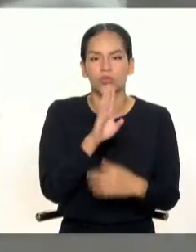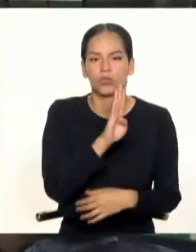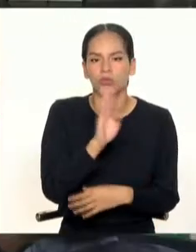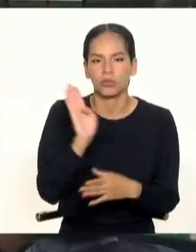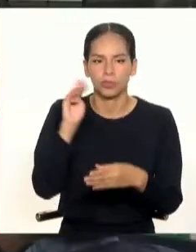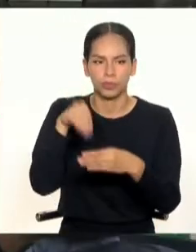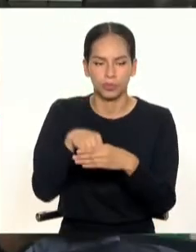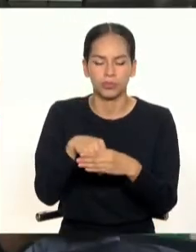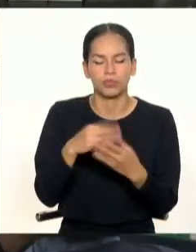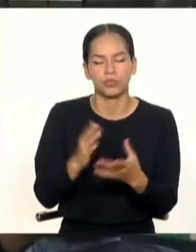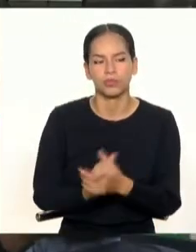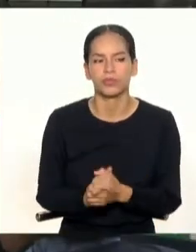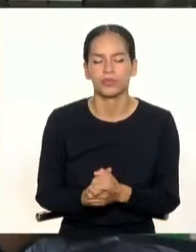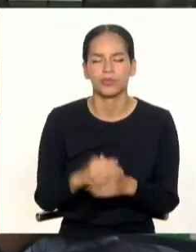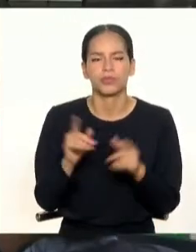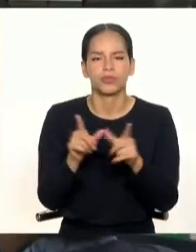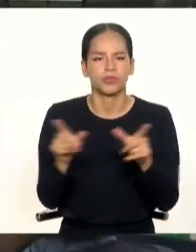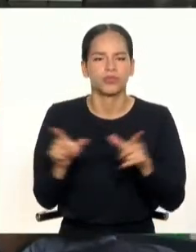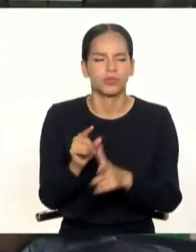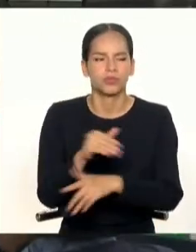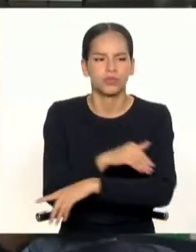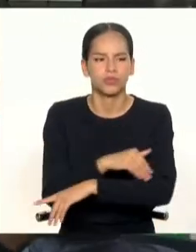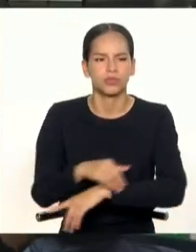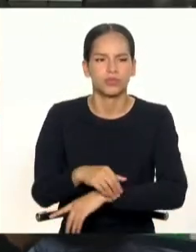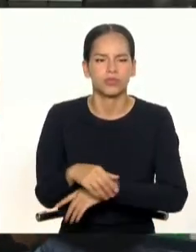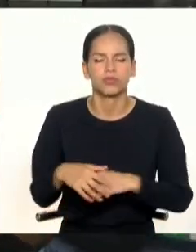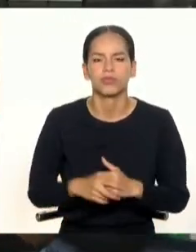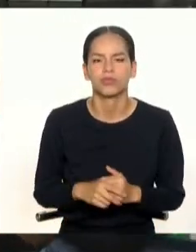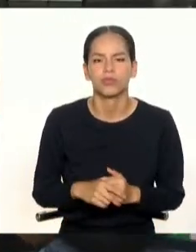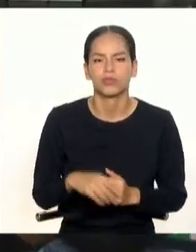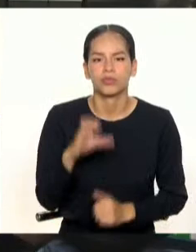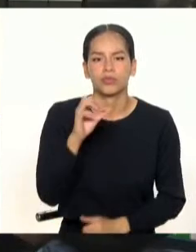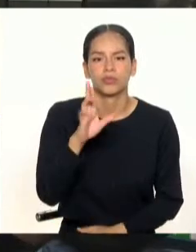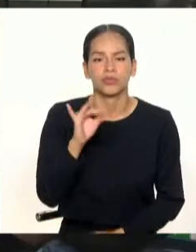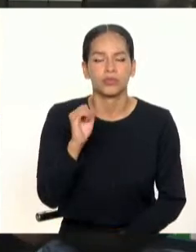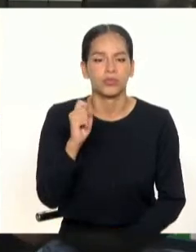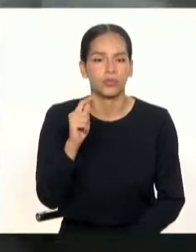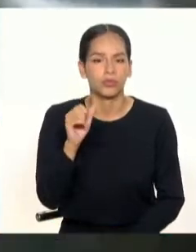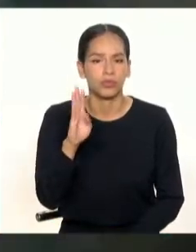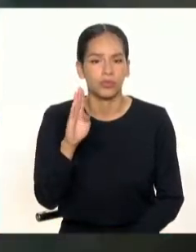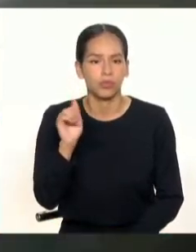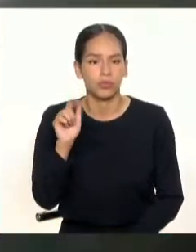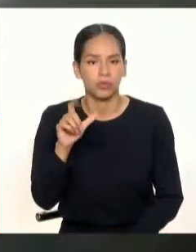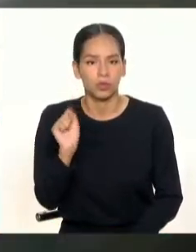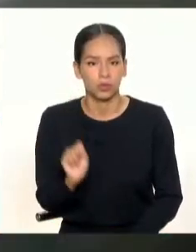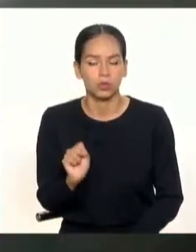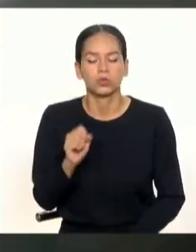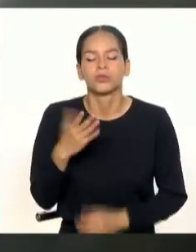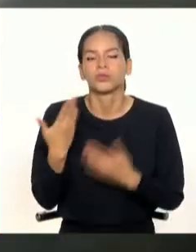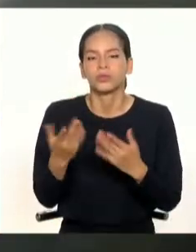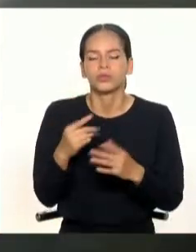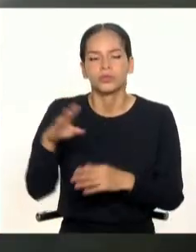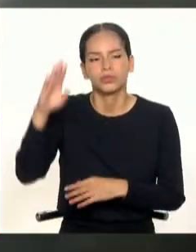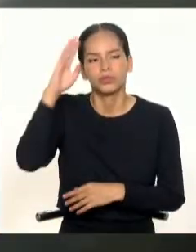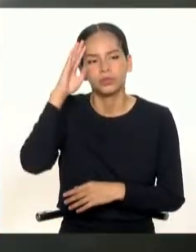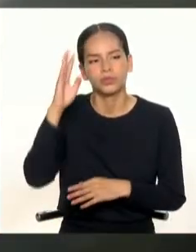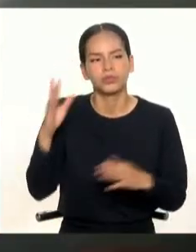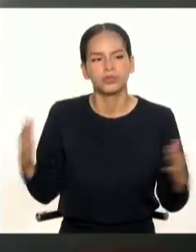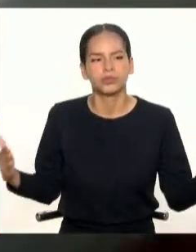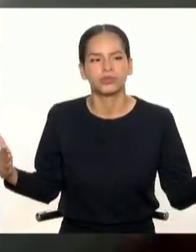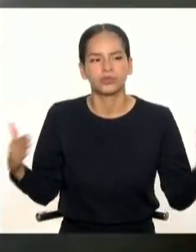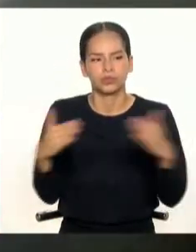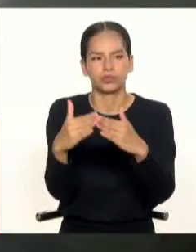bancaria. A la altura de la calle Bugambías con Cristóbal de Peralta Sur, el personal en serenazgo cierra